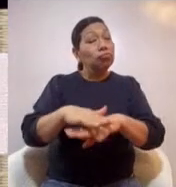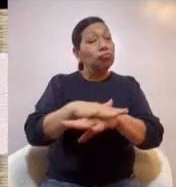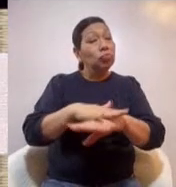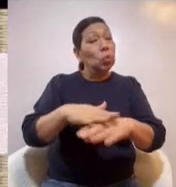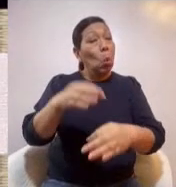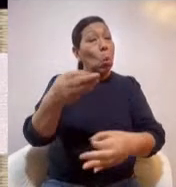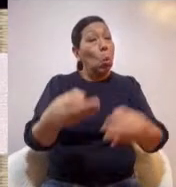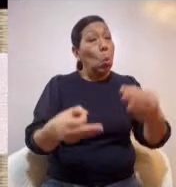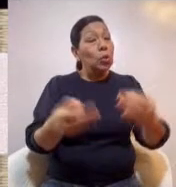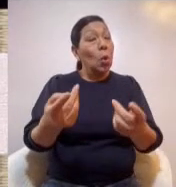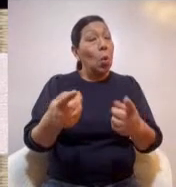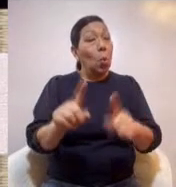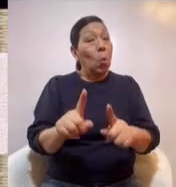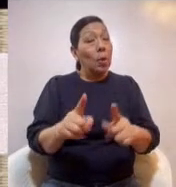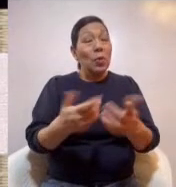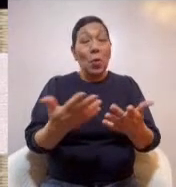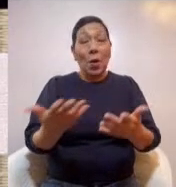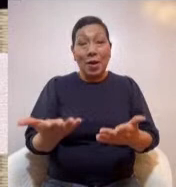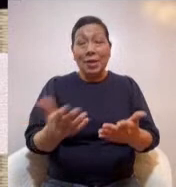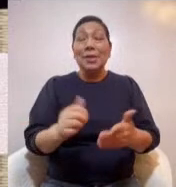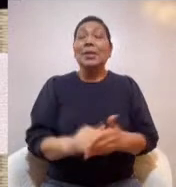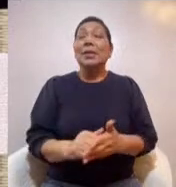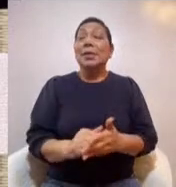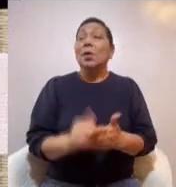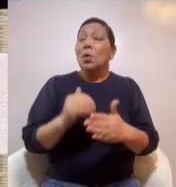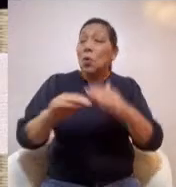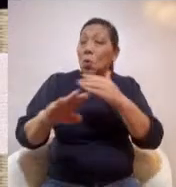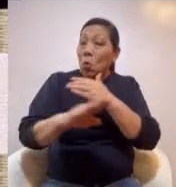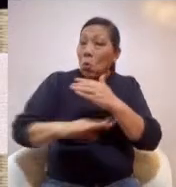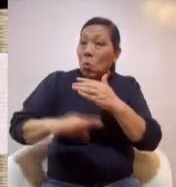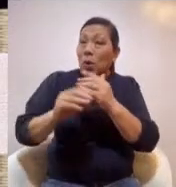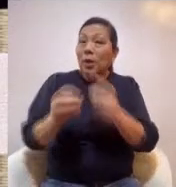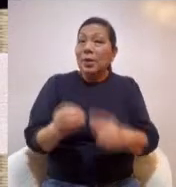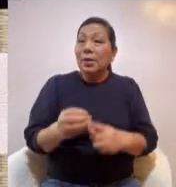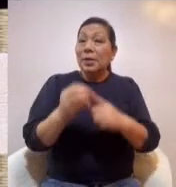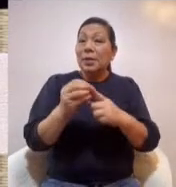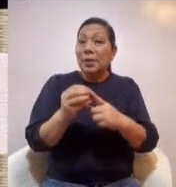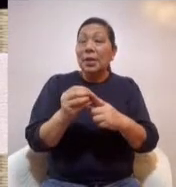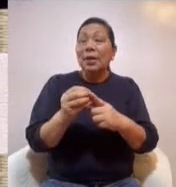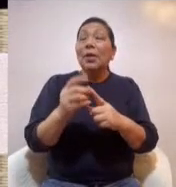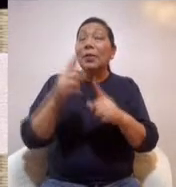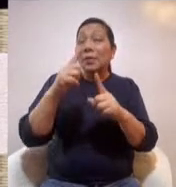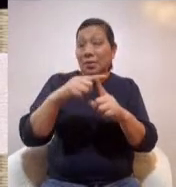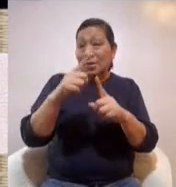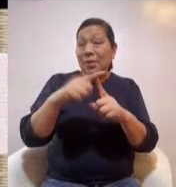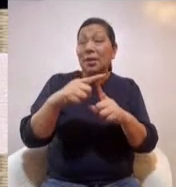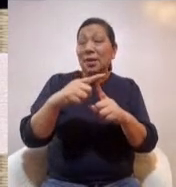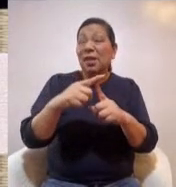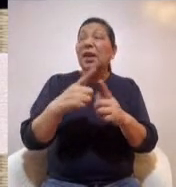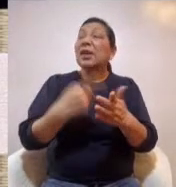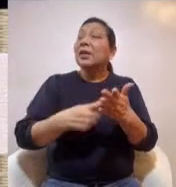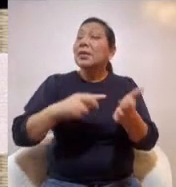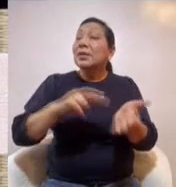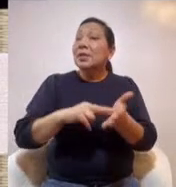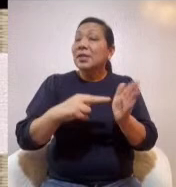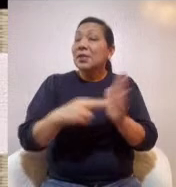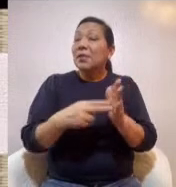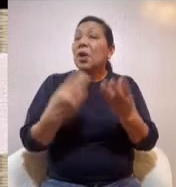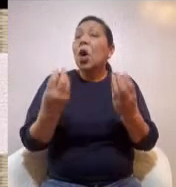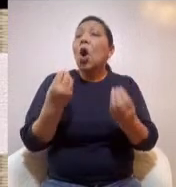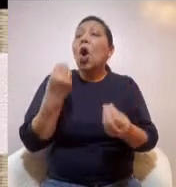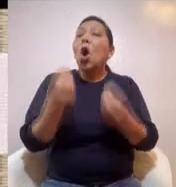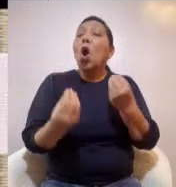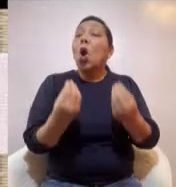de administrar justicia, aun cuando hay, como decíamos, un avance hacia la especialización de los tribunales. ¿Qué significa